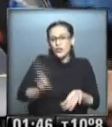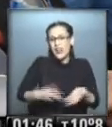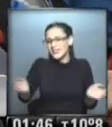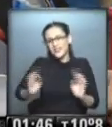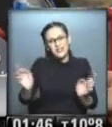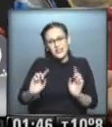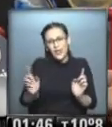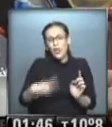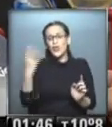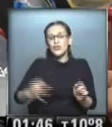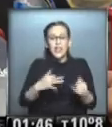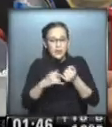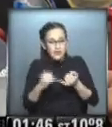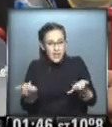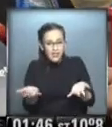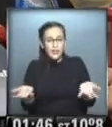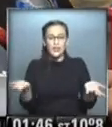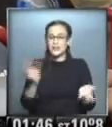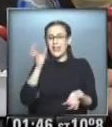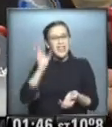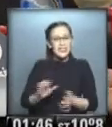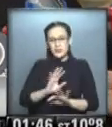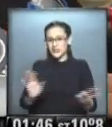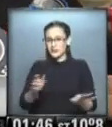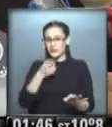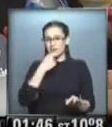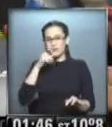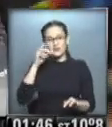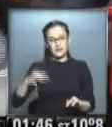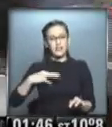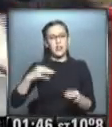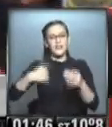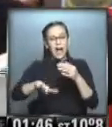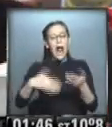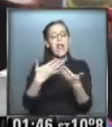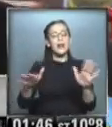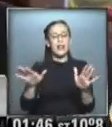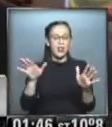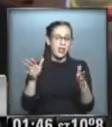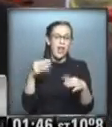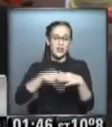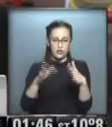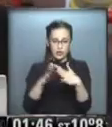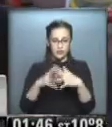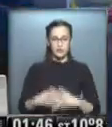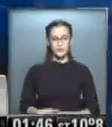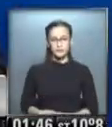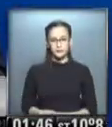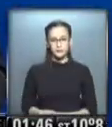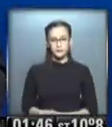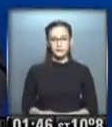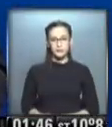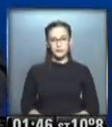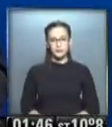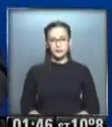y le quedarían 2 y medio para que sean 10 y con 10 años tendría el beneficio de la libertad condicional.